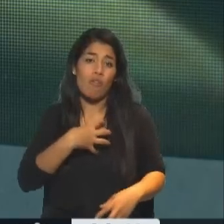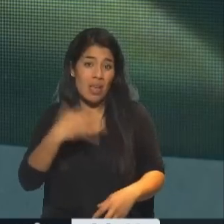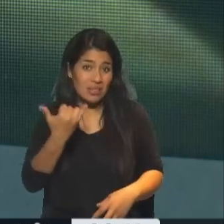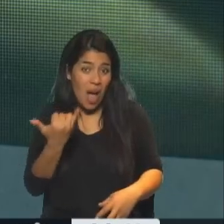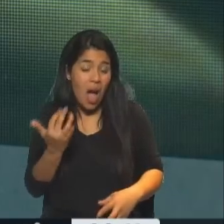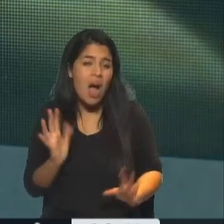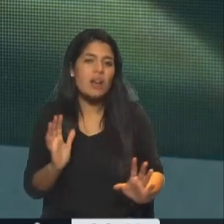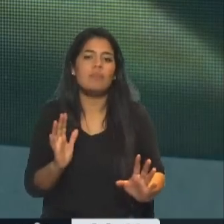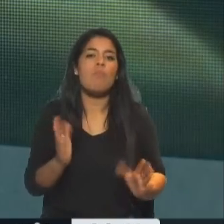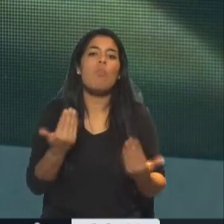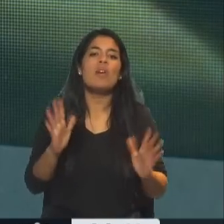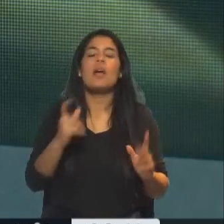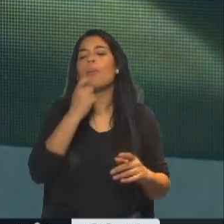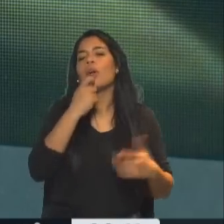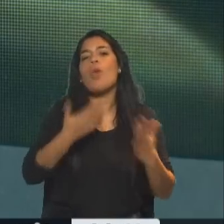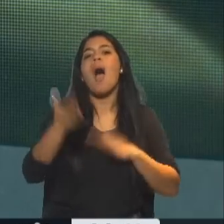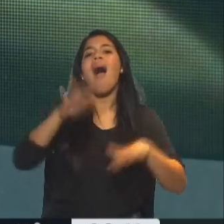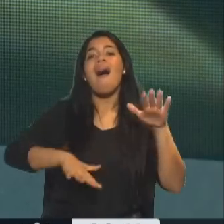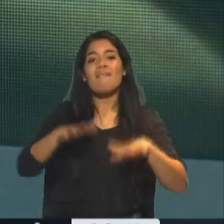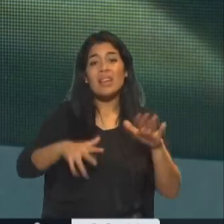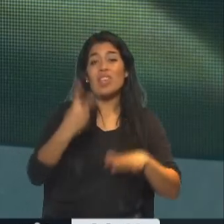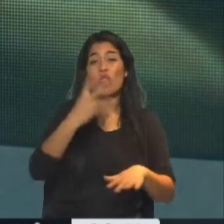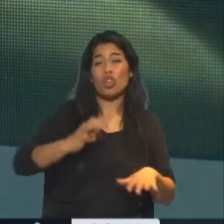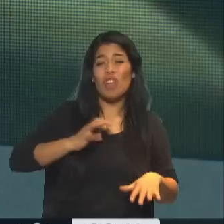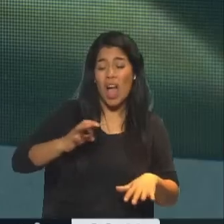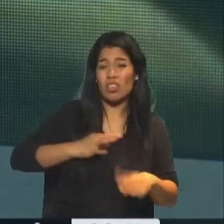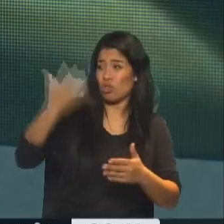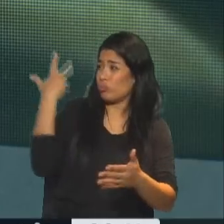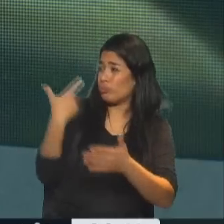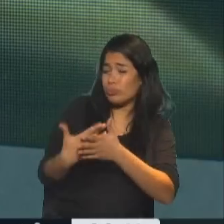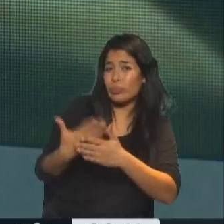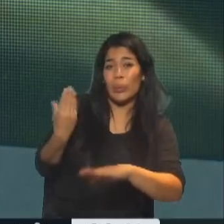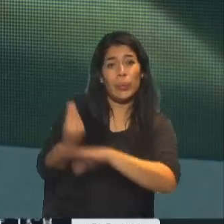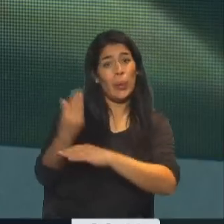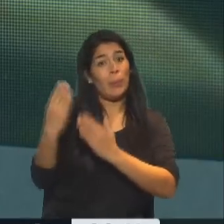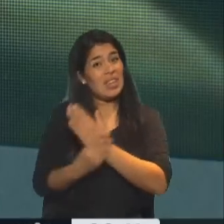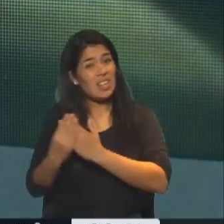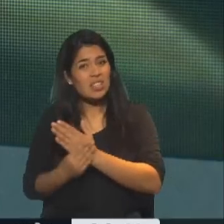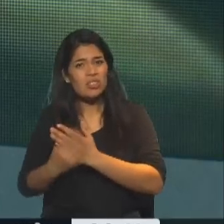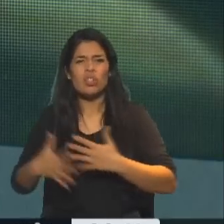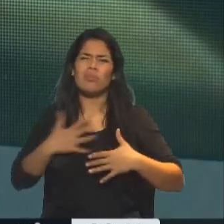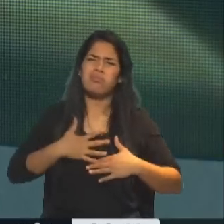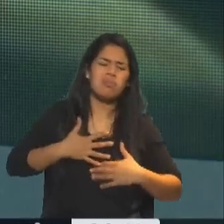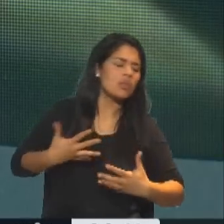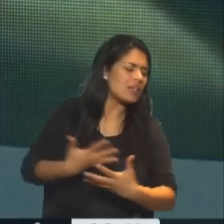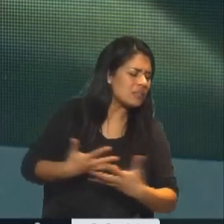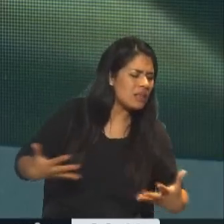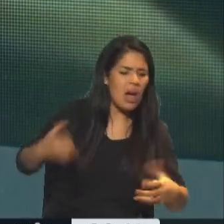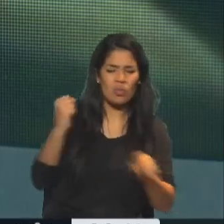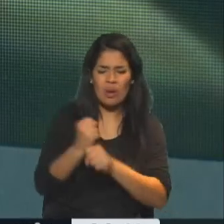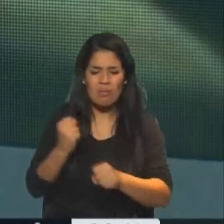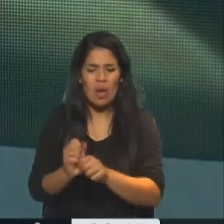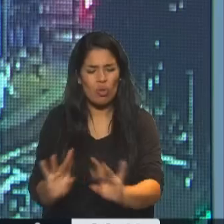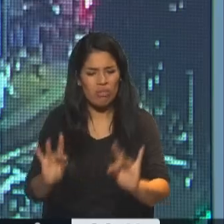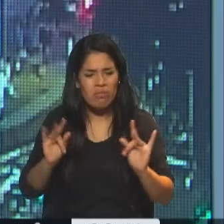rápidamente. A veces un ministro que viene desgastado por 2 años de gestión le cuesta más que alguien que asume. Hay toda una expectativa distinta para tomar esas medidas, o